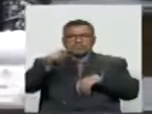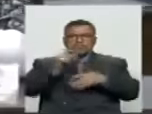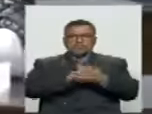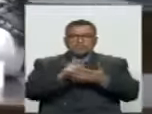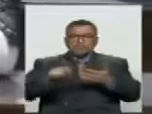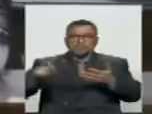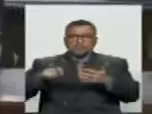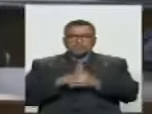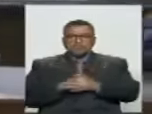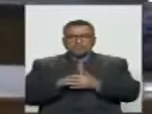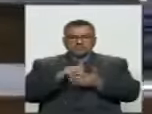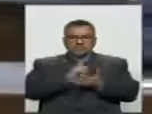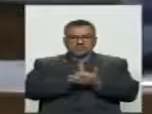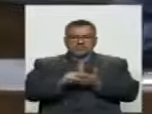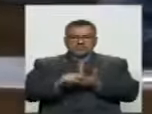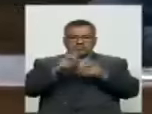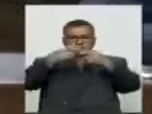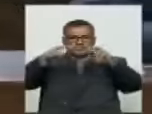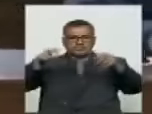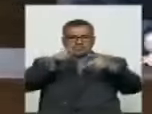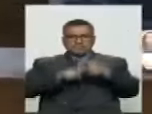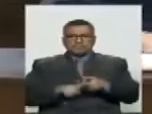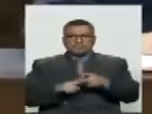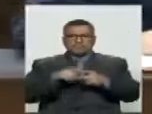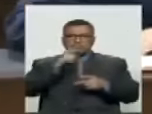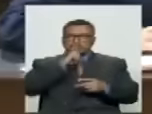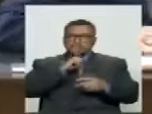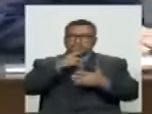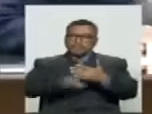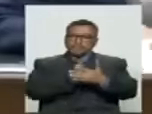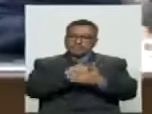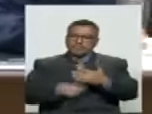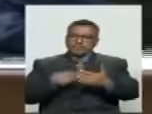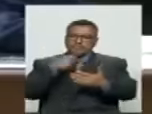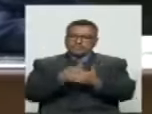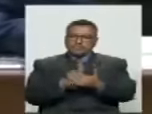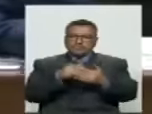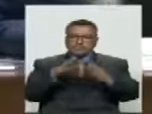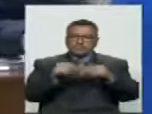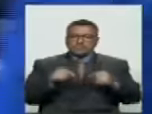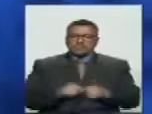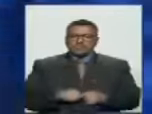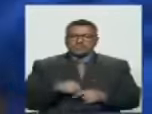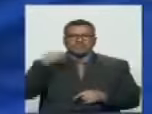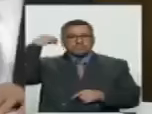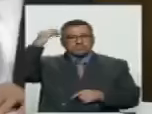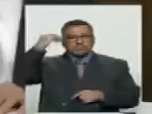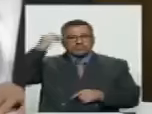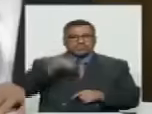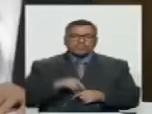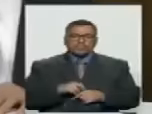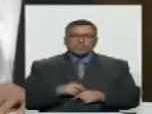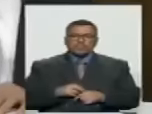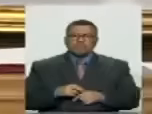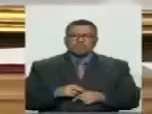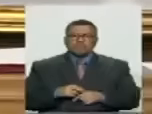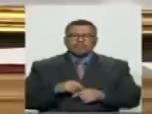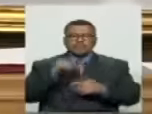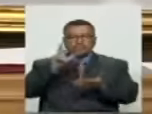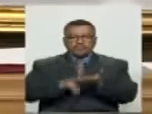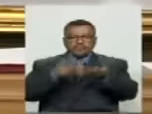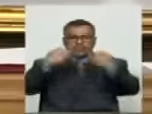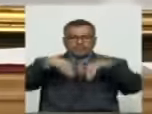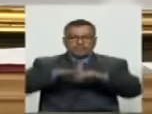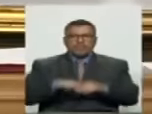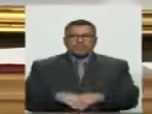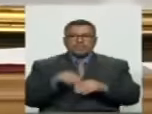en los siguientes términos. Epígrafe. Prohibición de registro. Es todo, presidente. En consideración al epígrafe. Aprobado.